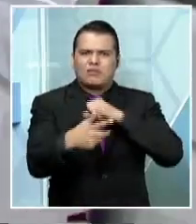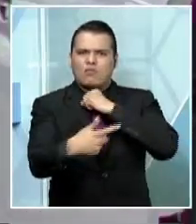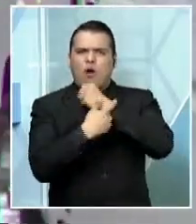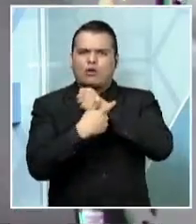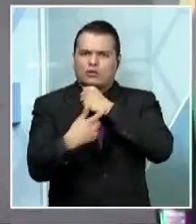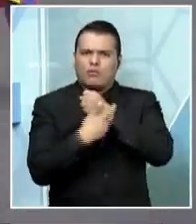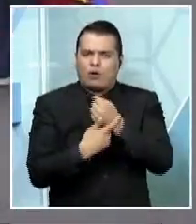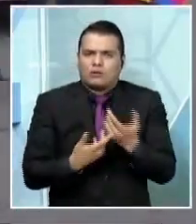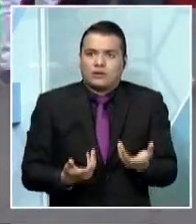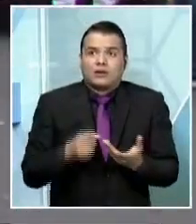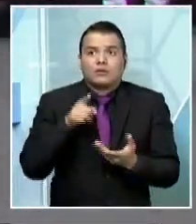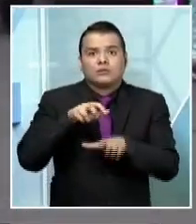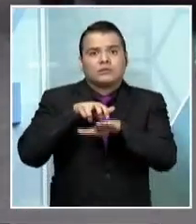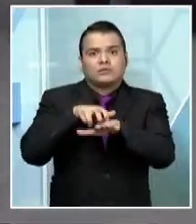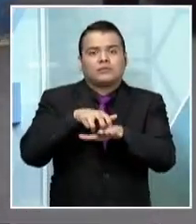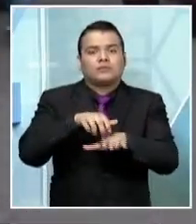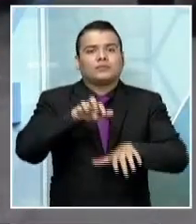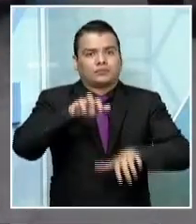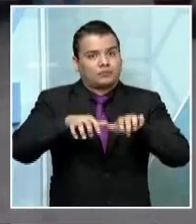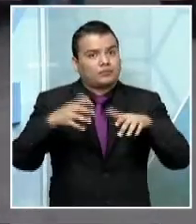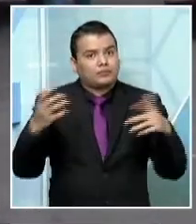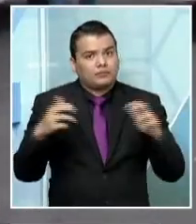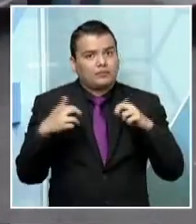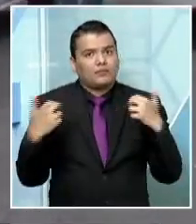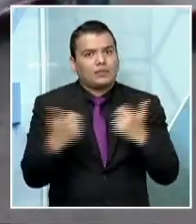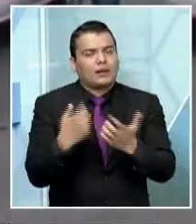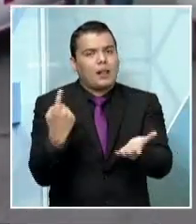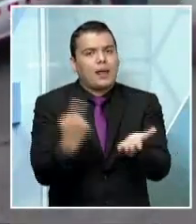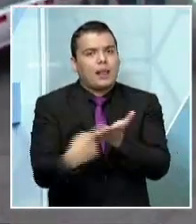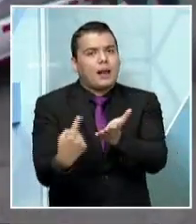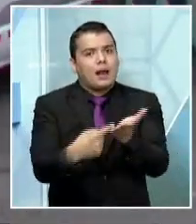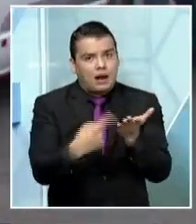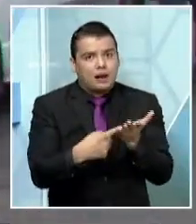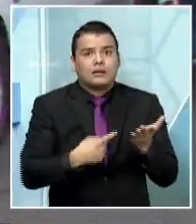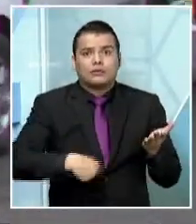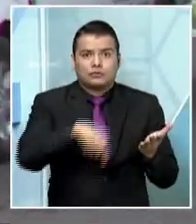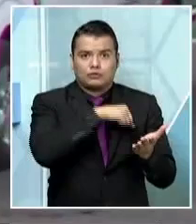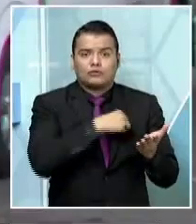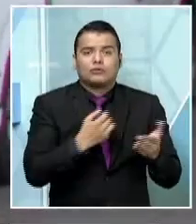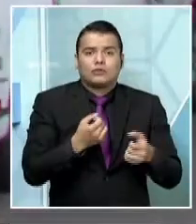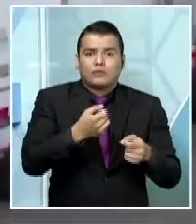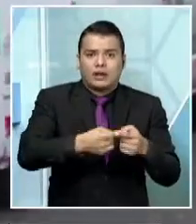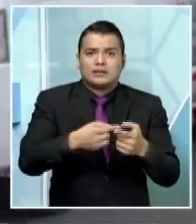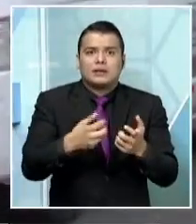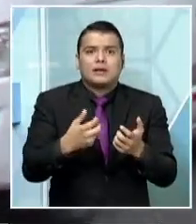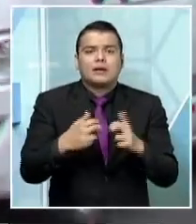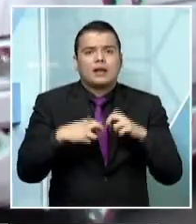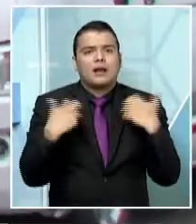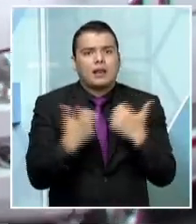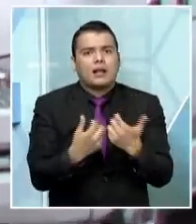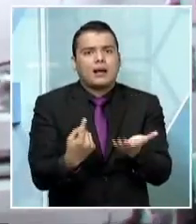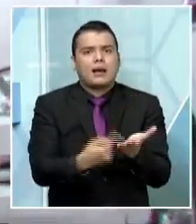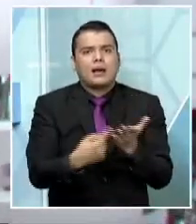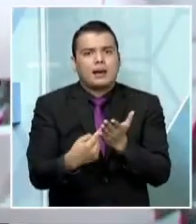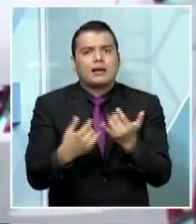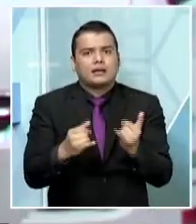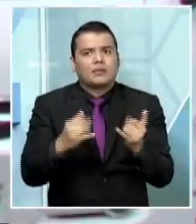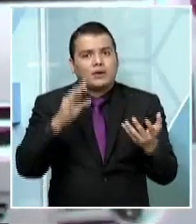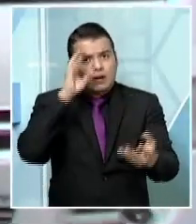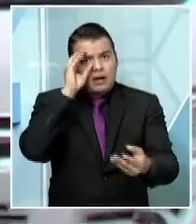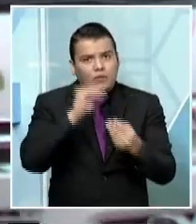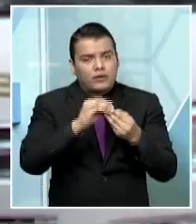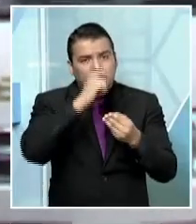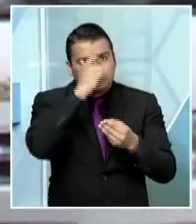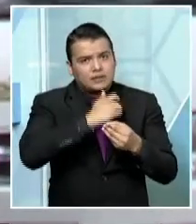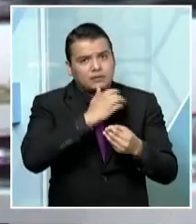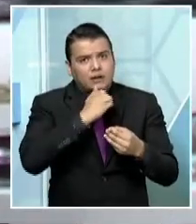exigiéndole además al secretario de tránsito una mesa de concertación. Ellos habían tenido una mesa anteriormente, pero dicen que la secretaría no cumplió con lo pactado